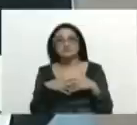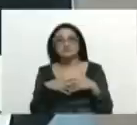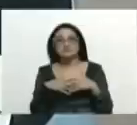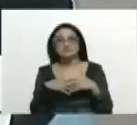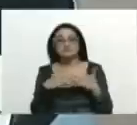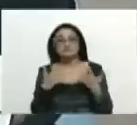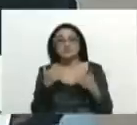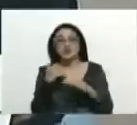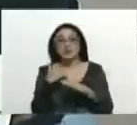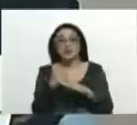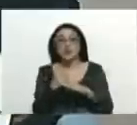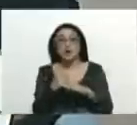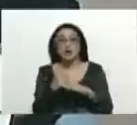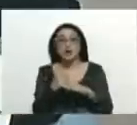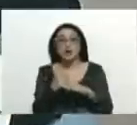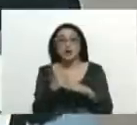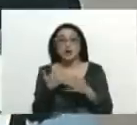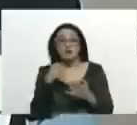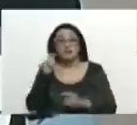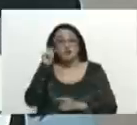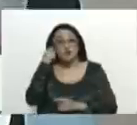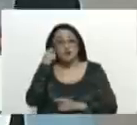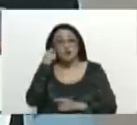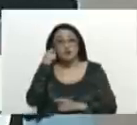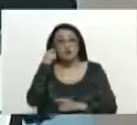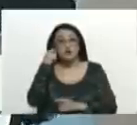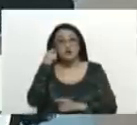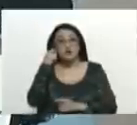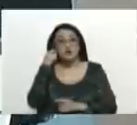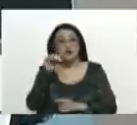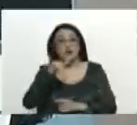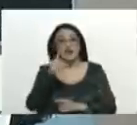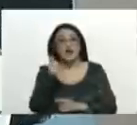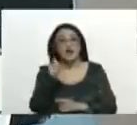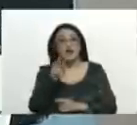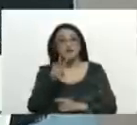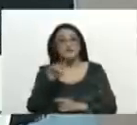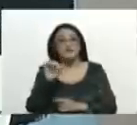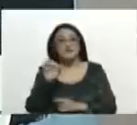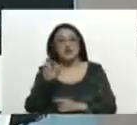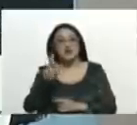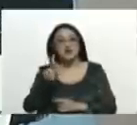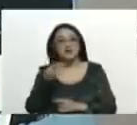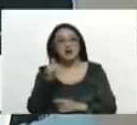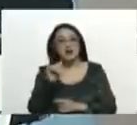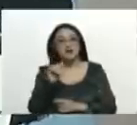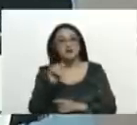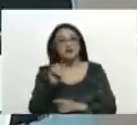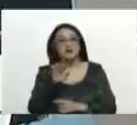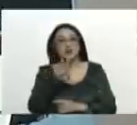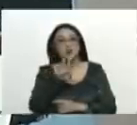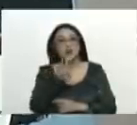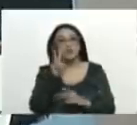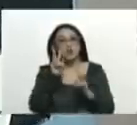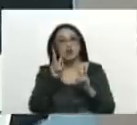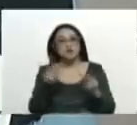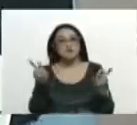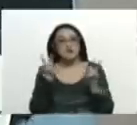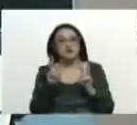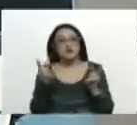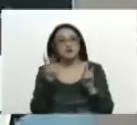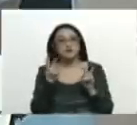Igualmente Quiero recordar que Javier Alvarado Ochoa posee cuatro investigaciones